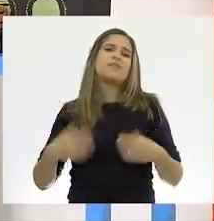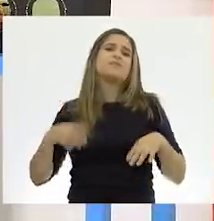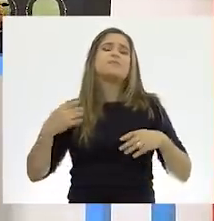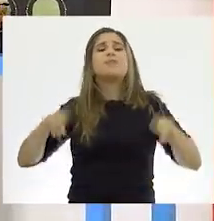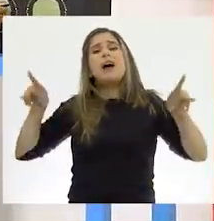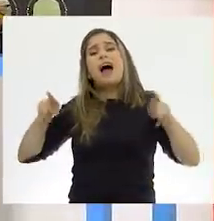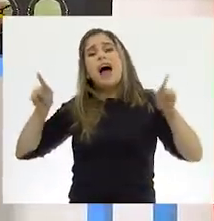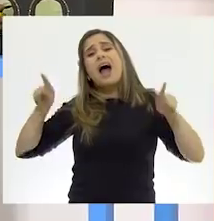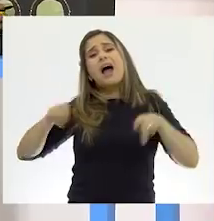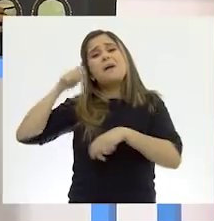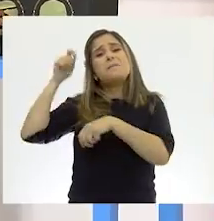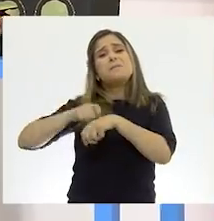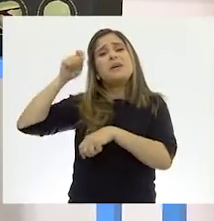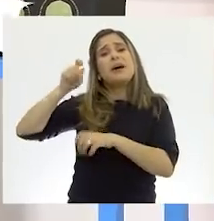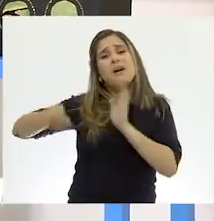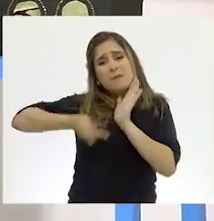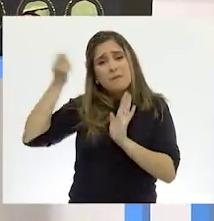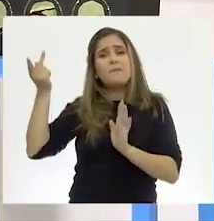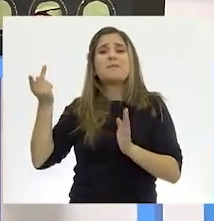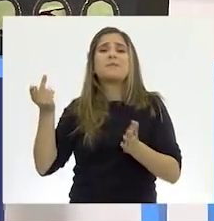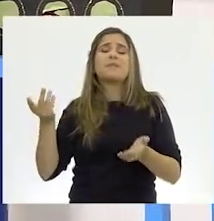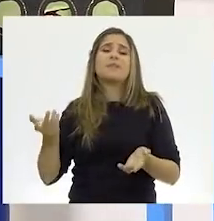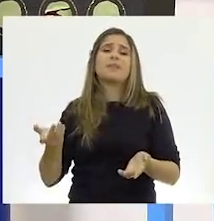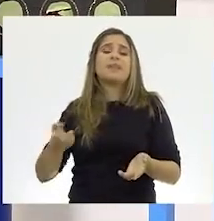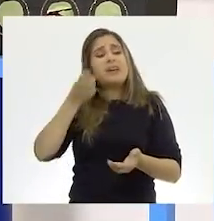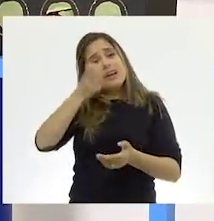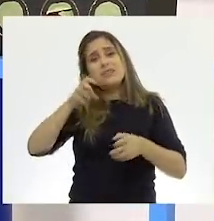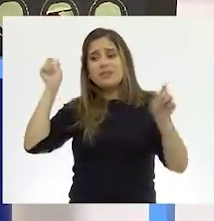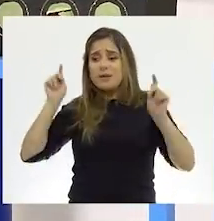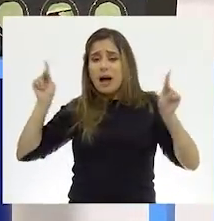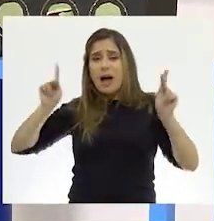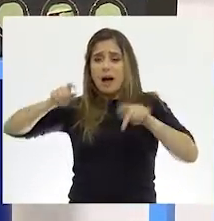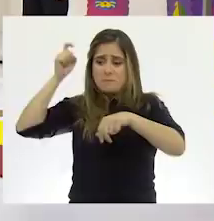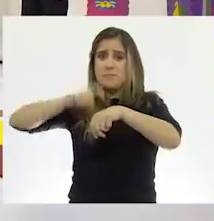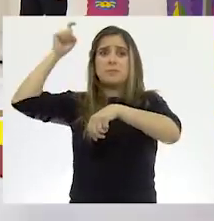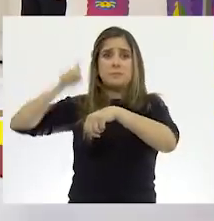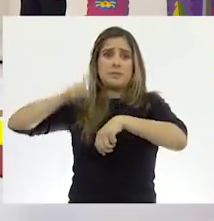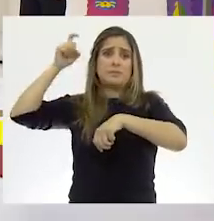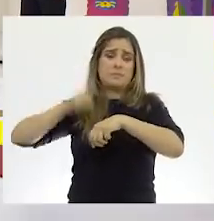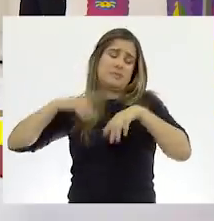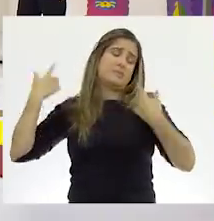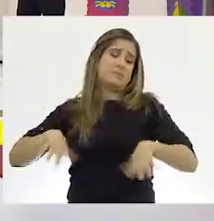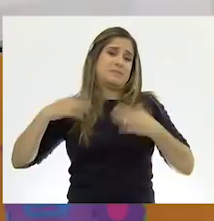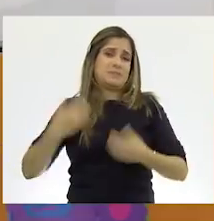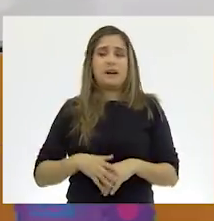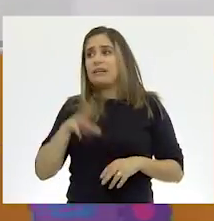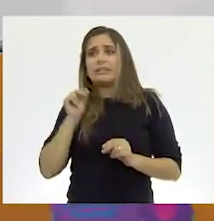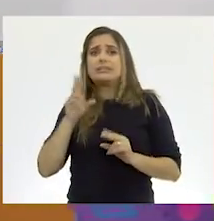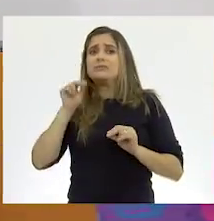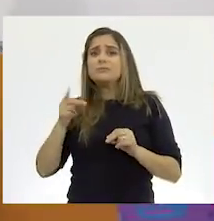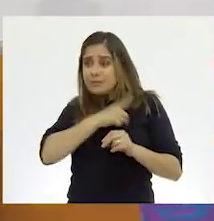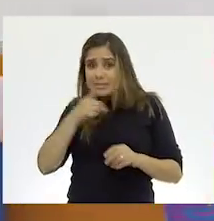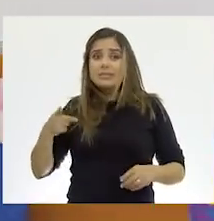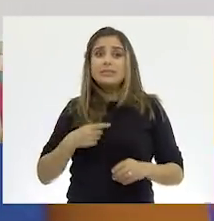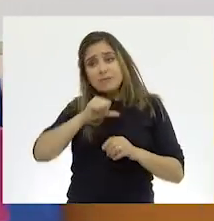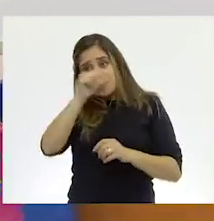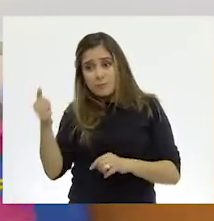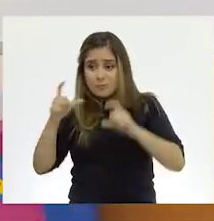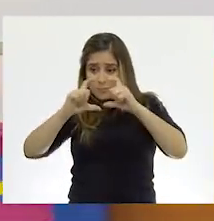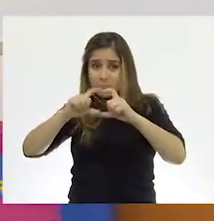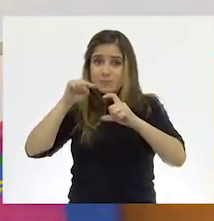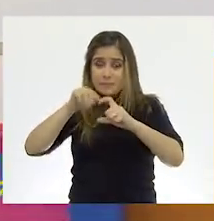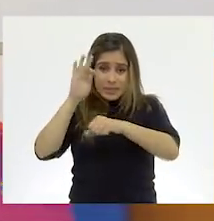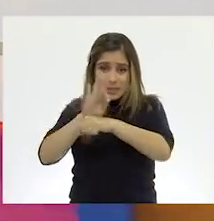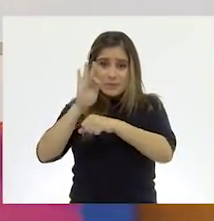abeja! Así como vamos, nos van a picar todas las abejas que hay en esta caja sorpresa. ¡Ay, no! Esperemos que no. Hay que encontrar los datos.